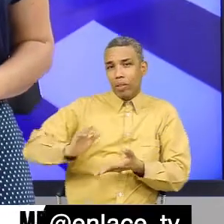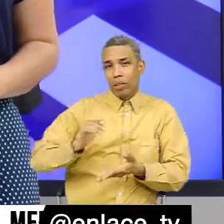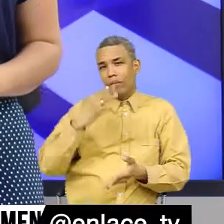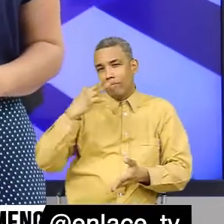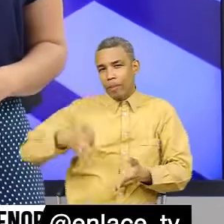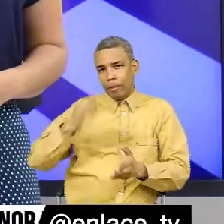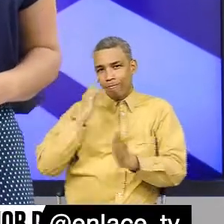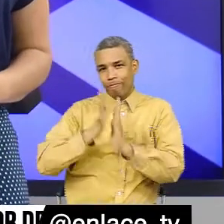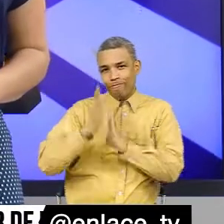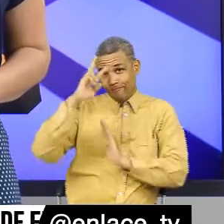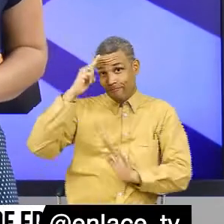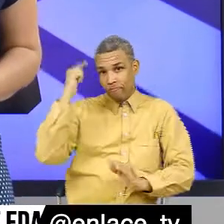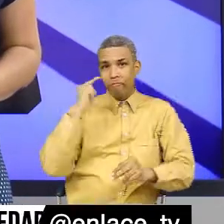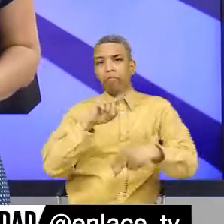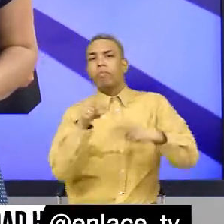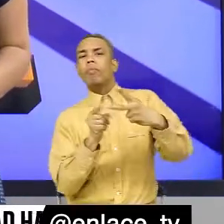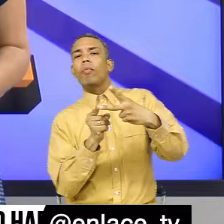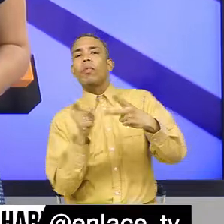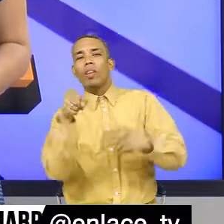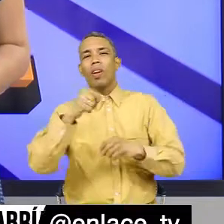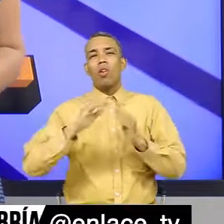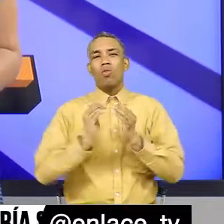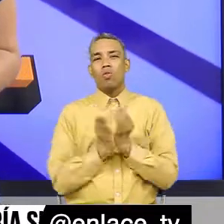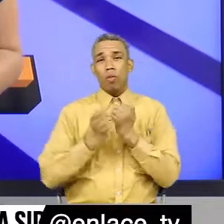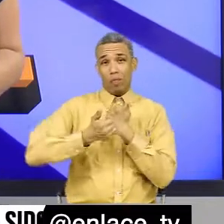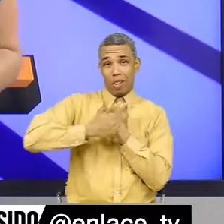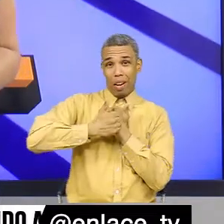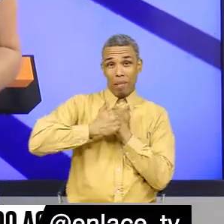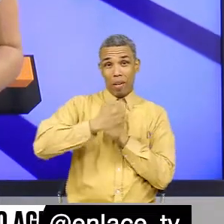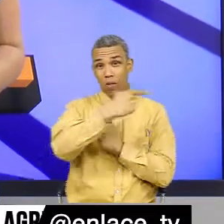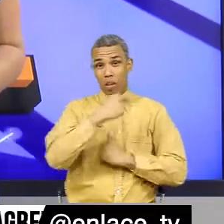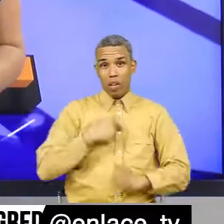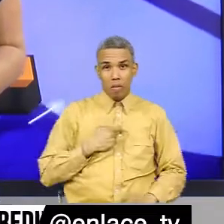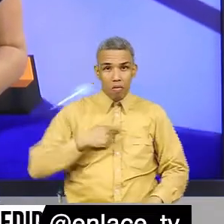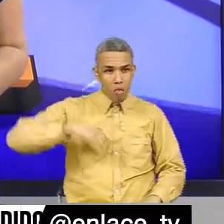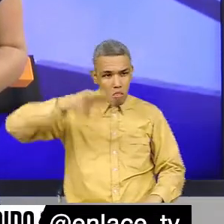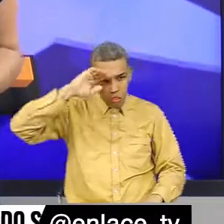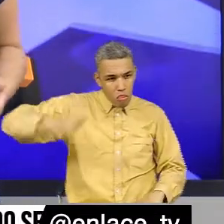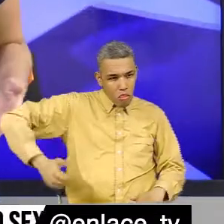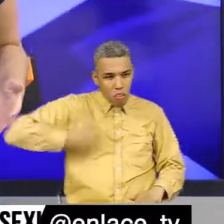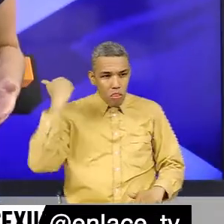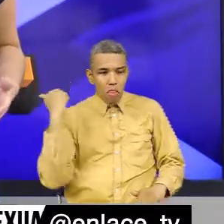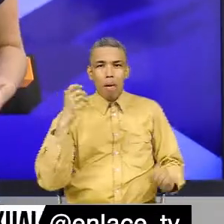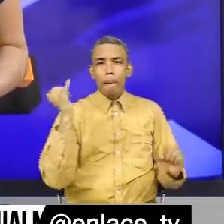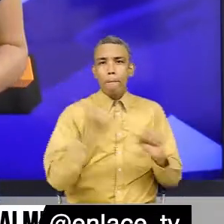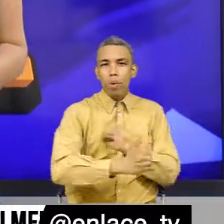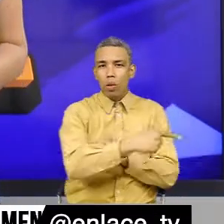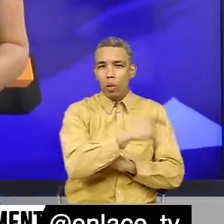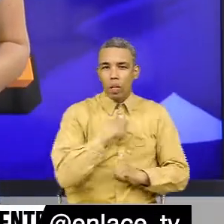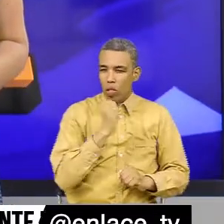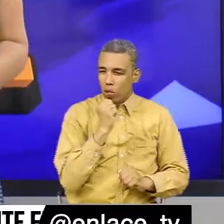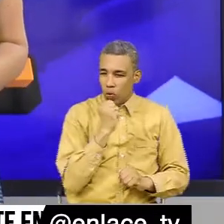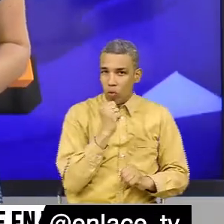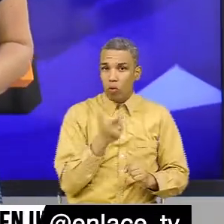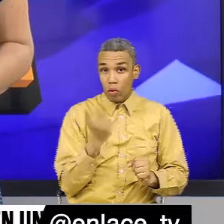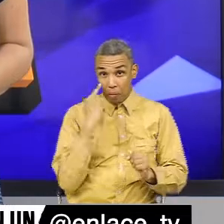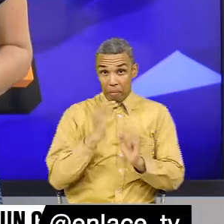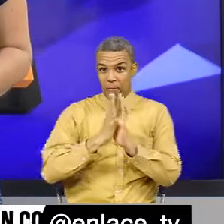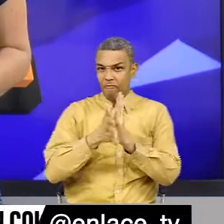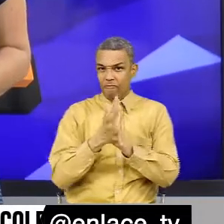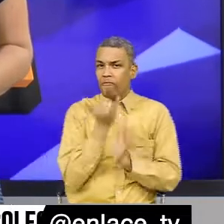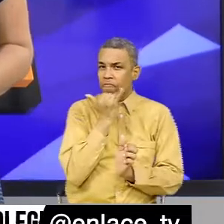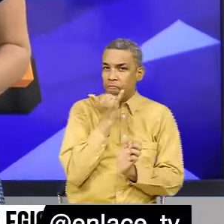que sufrió un joven del Colegio Camilo Torres. La Secretaría de Educación y la Policía se han pronunciado al respecto. Estas y otras